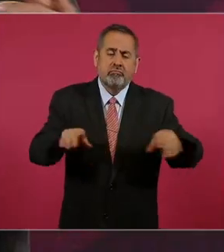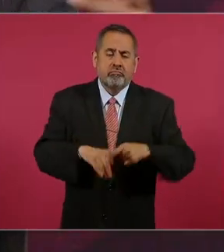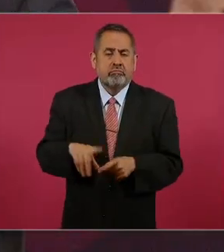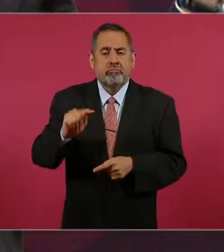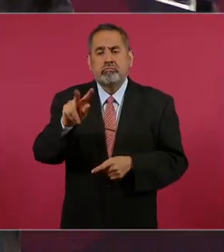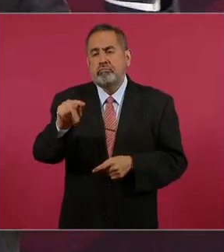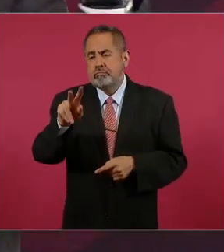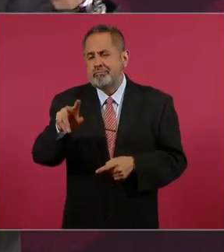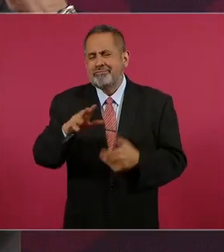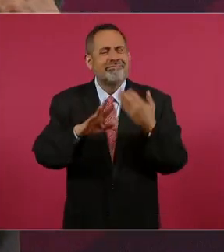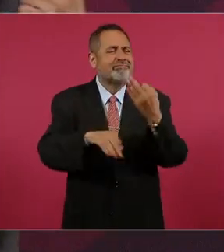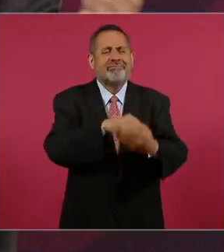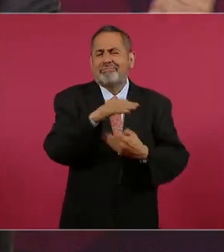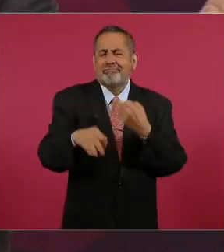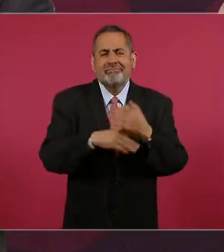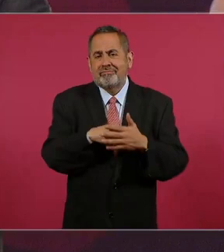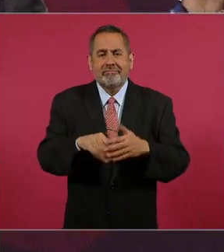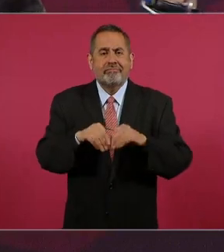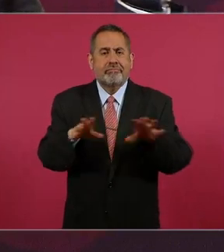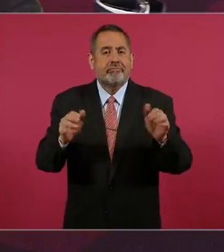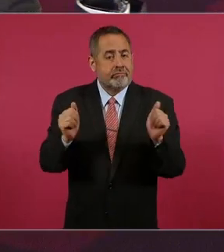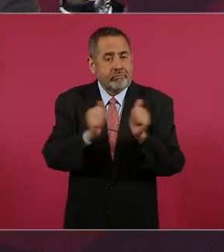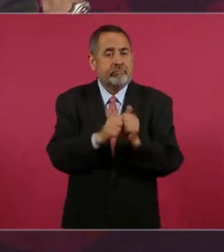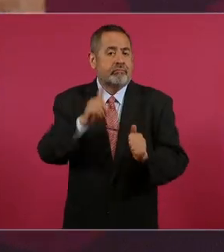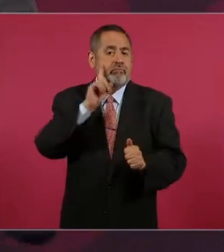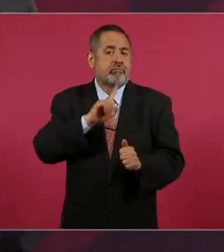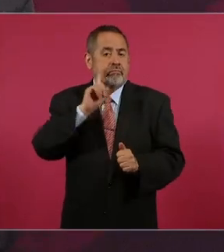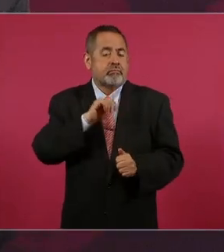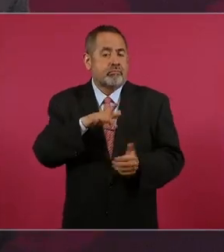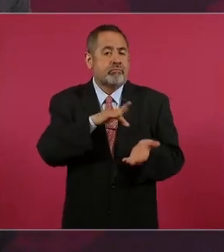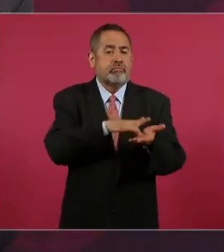televisa, todos, con la señora Clinton.